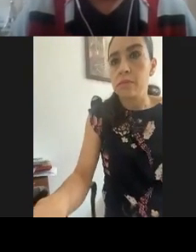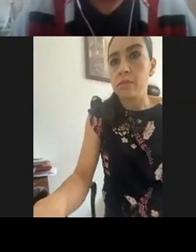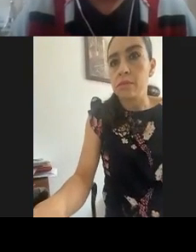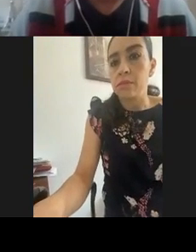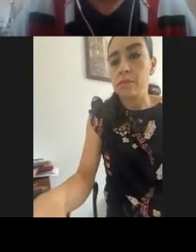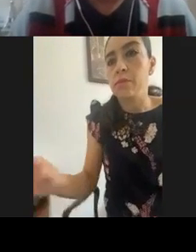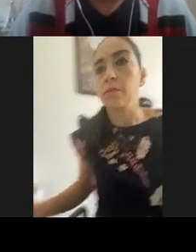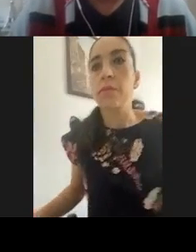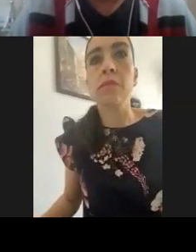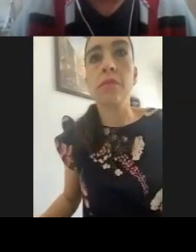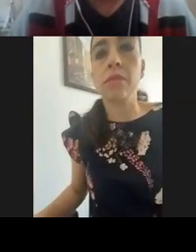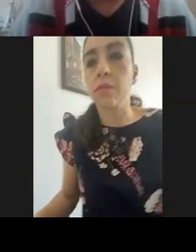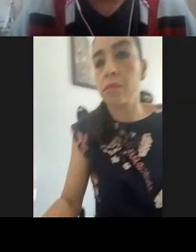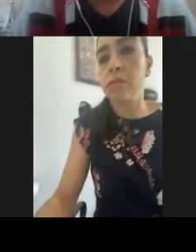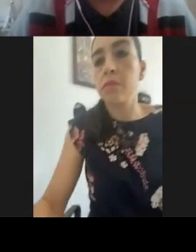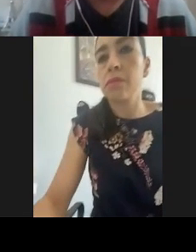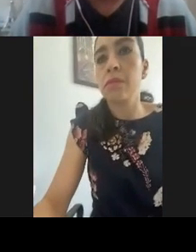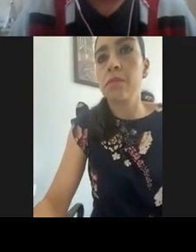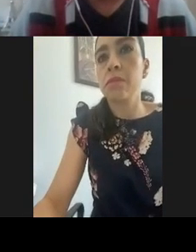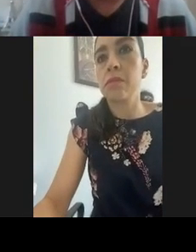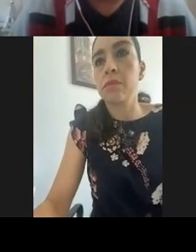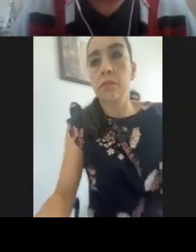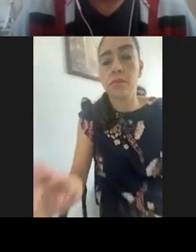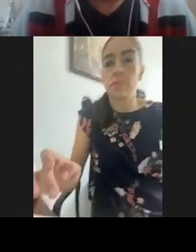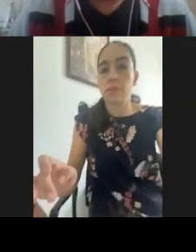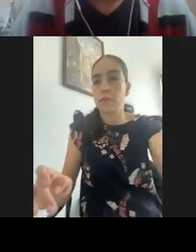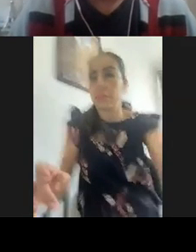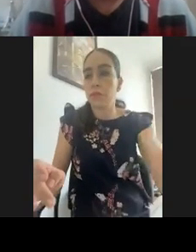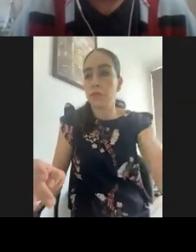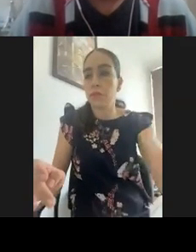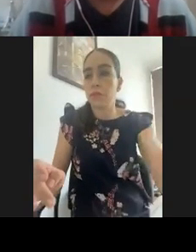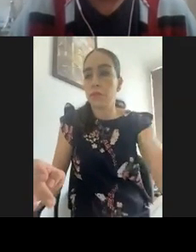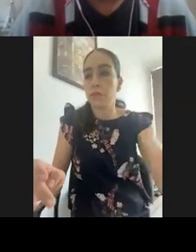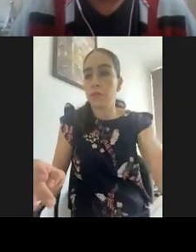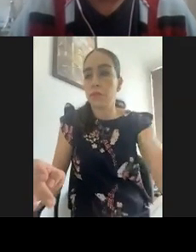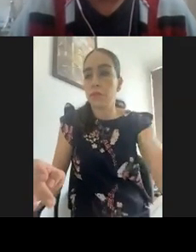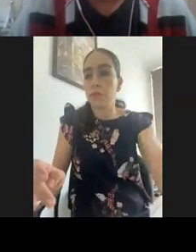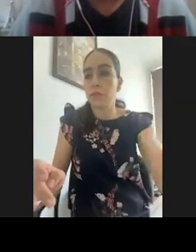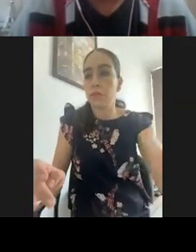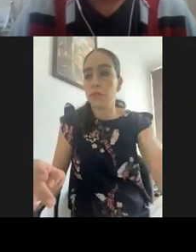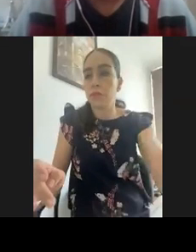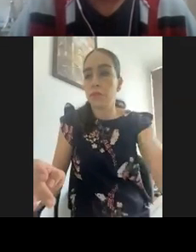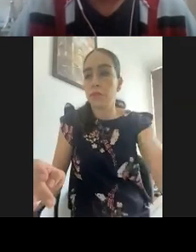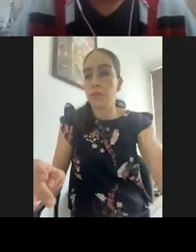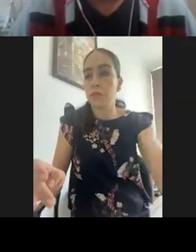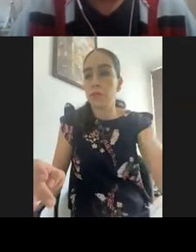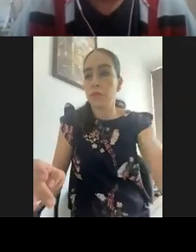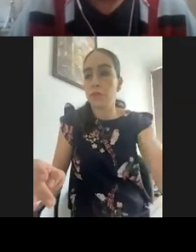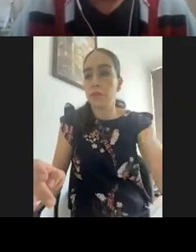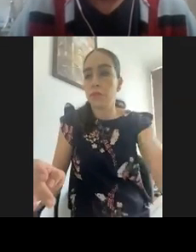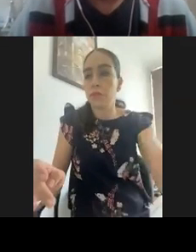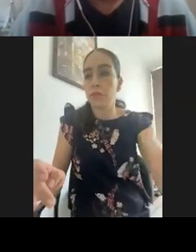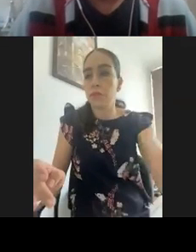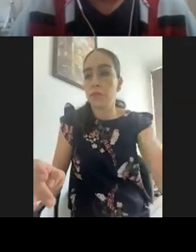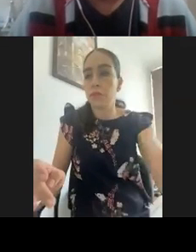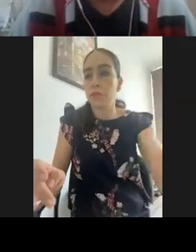ya estamos renderizando, por ejemplo, una de las estrategias que es adecuar Anacleto González. O sea, estamos trabajando ya